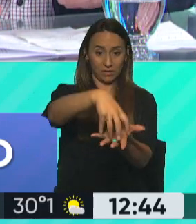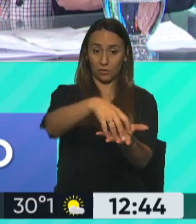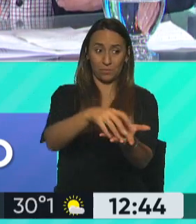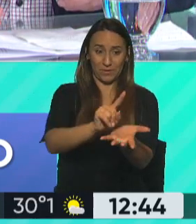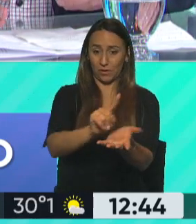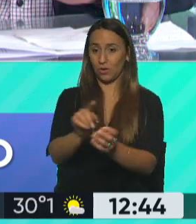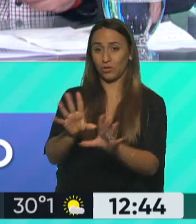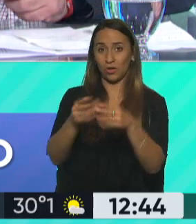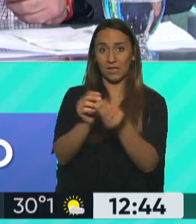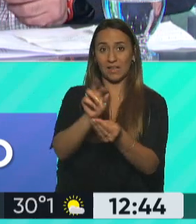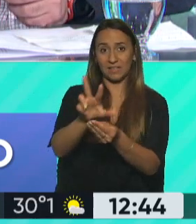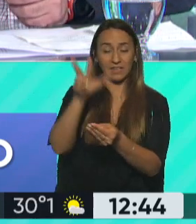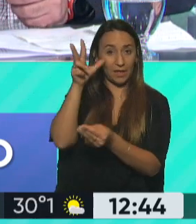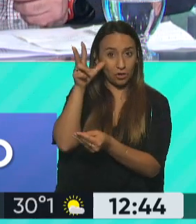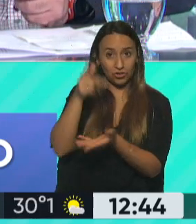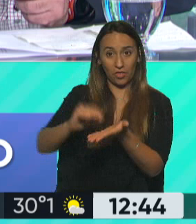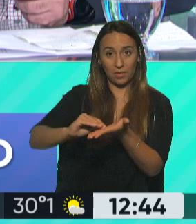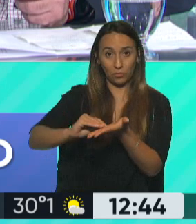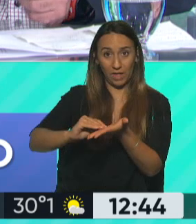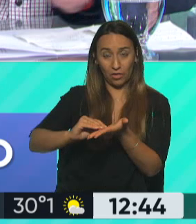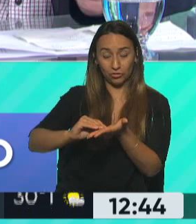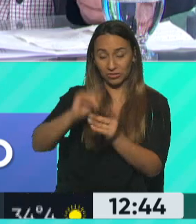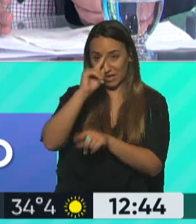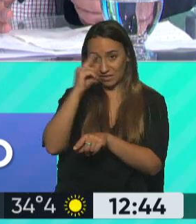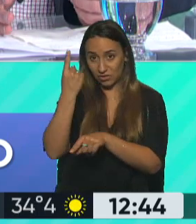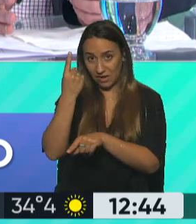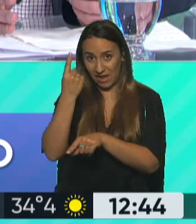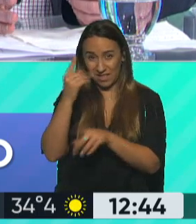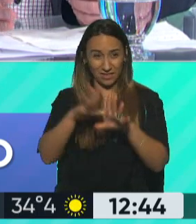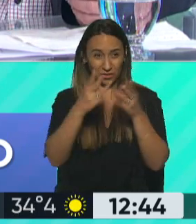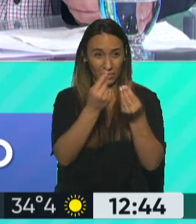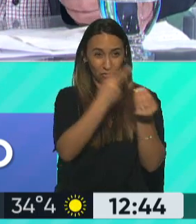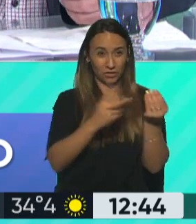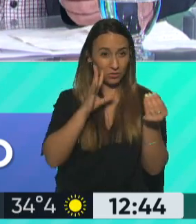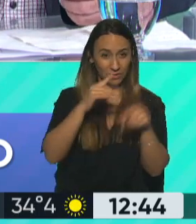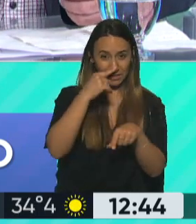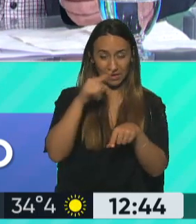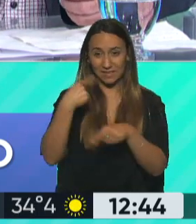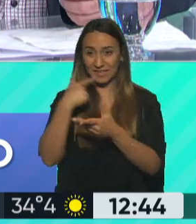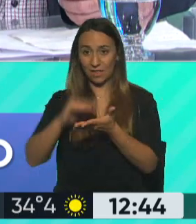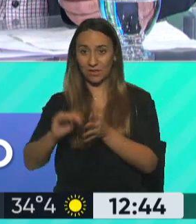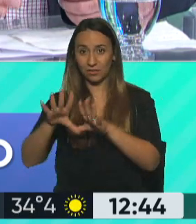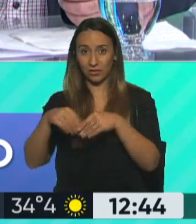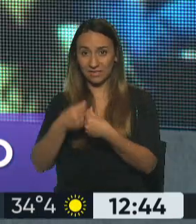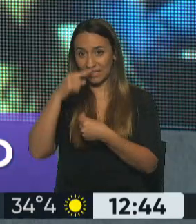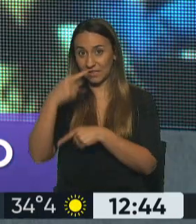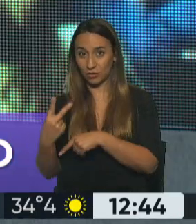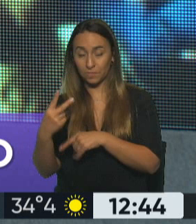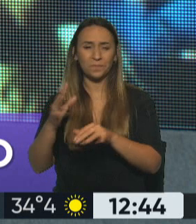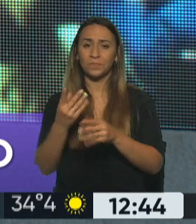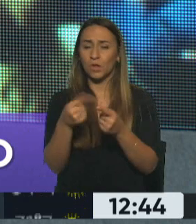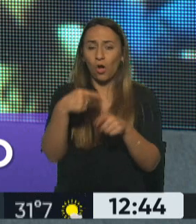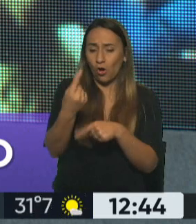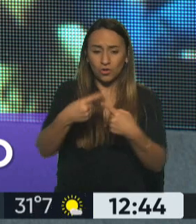38 diputados nacionales de 257 y con 7 senadores de 72. Exacto. El resto será